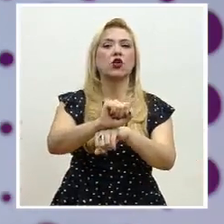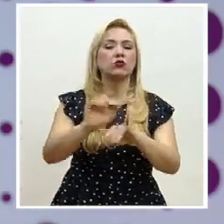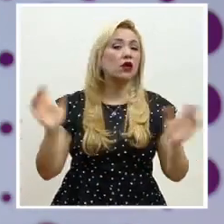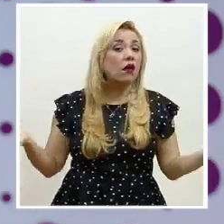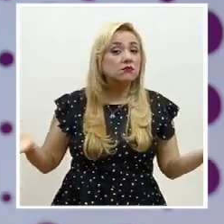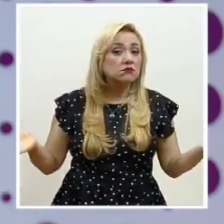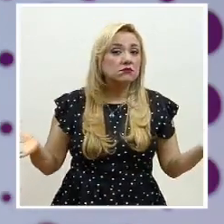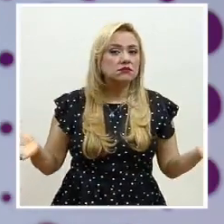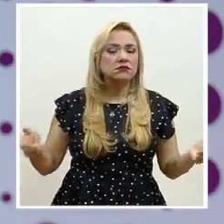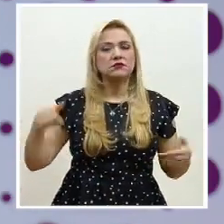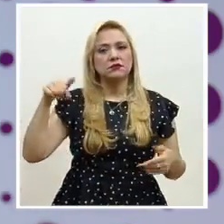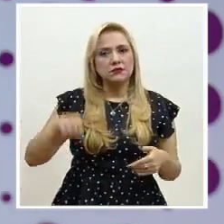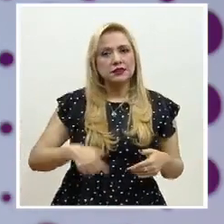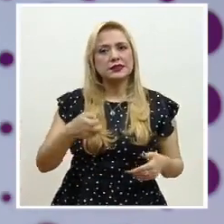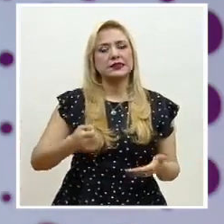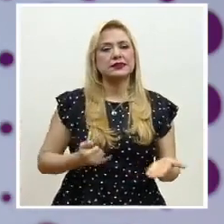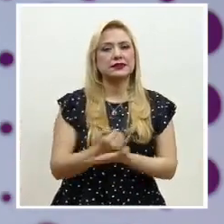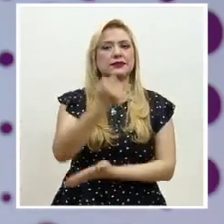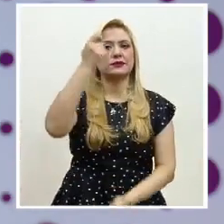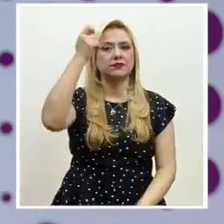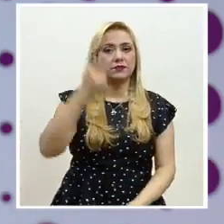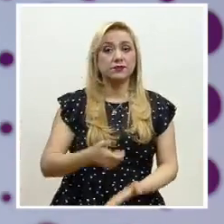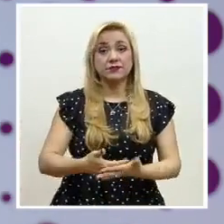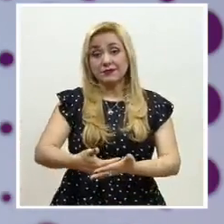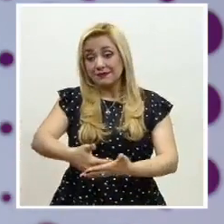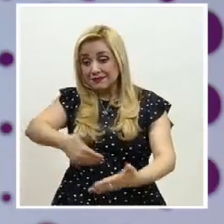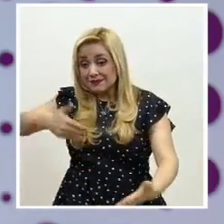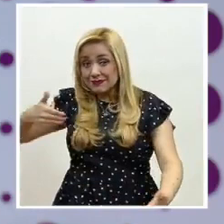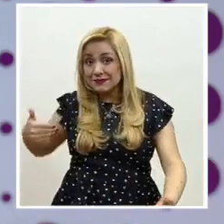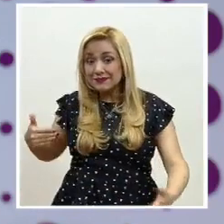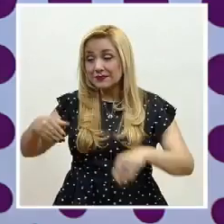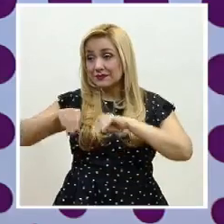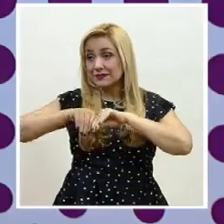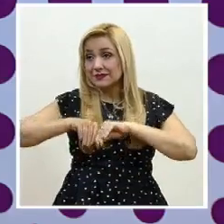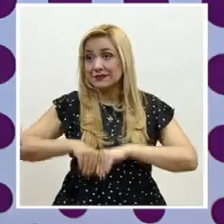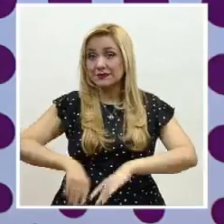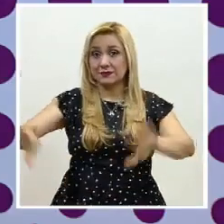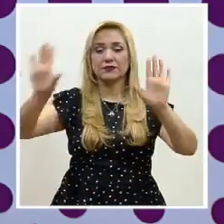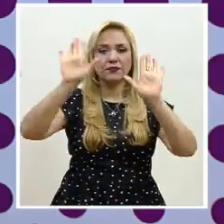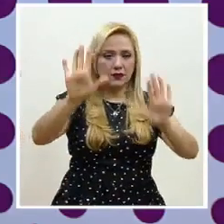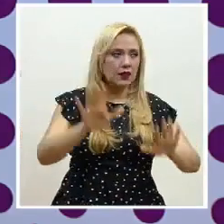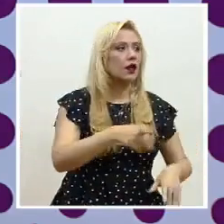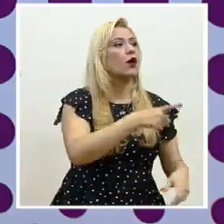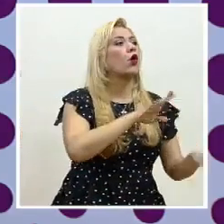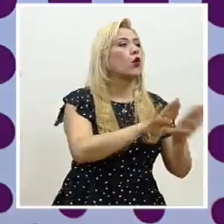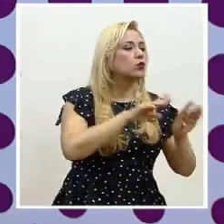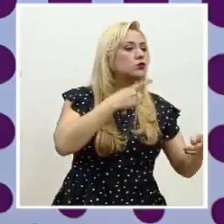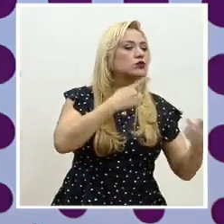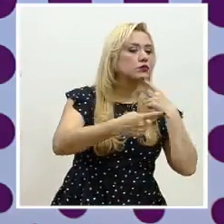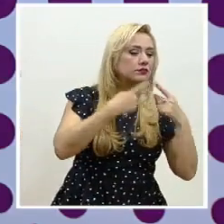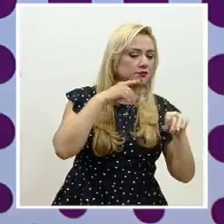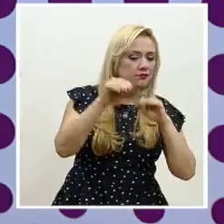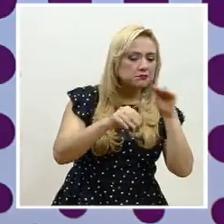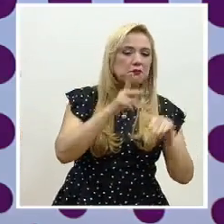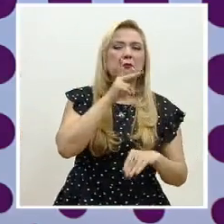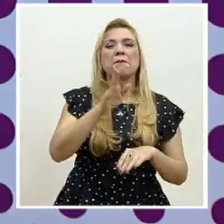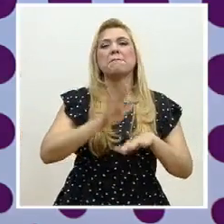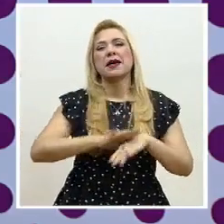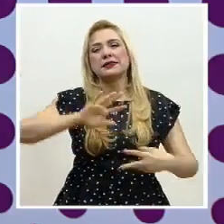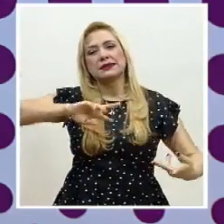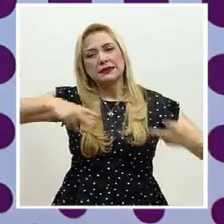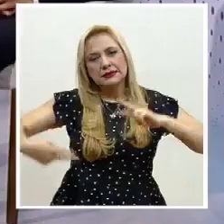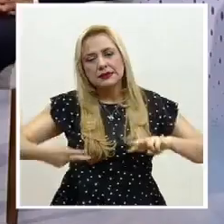Secretario estoy cuenta de esa sentencia, desde antes de la versión pública, el uso de, pues,